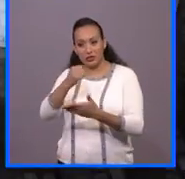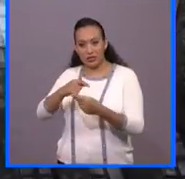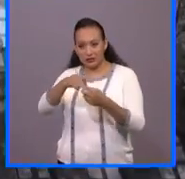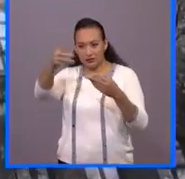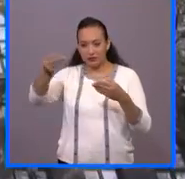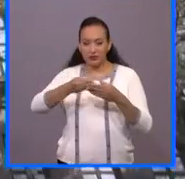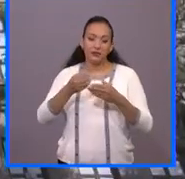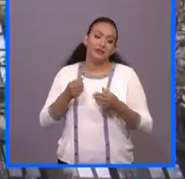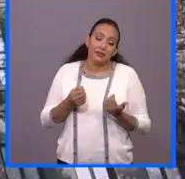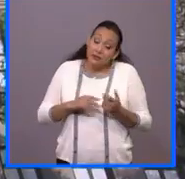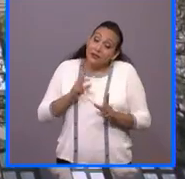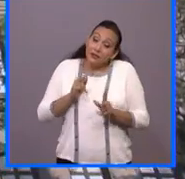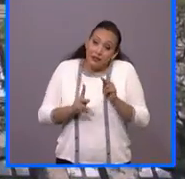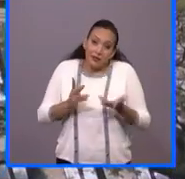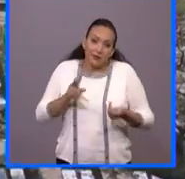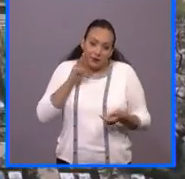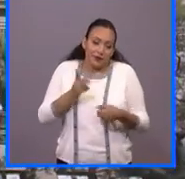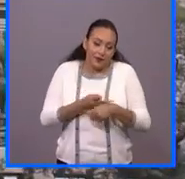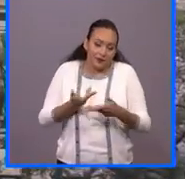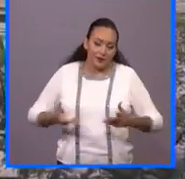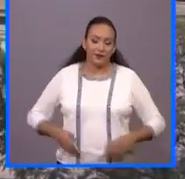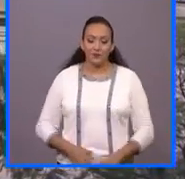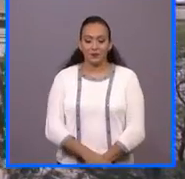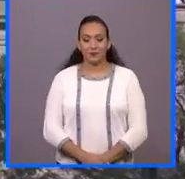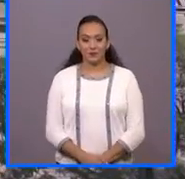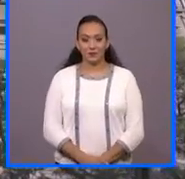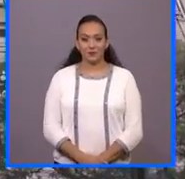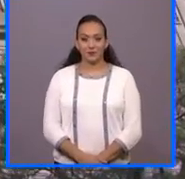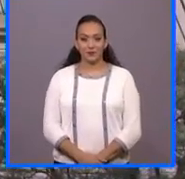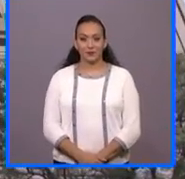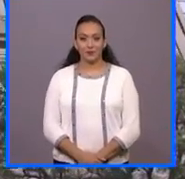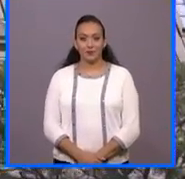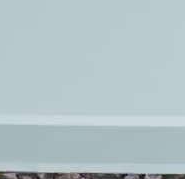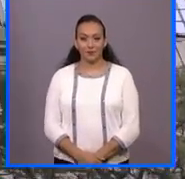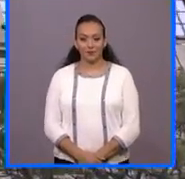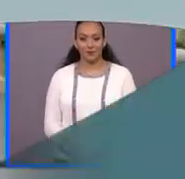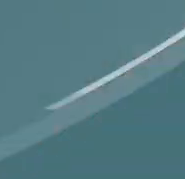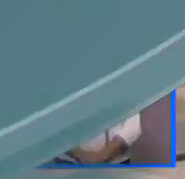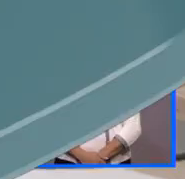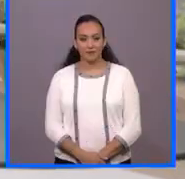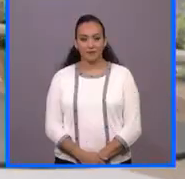precedentes. Para el canal del Poder Judicial de la Federación, Laura Murillo.